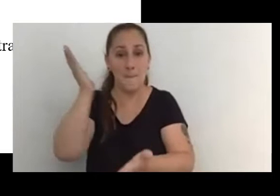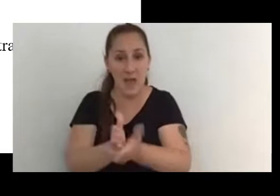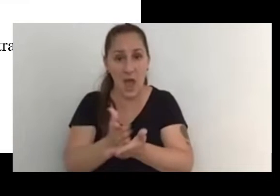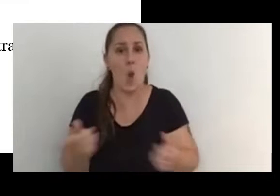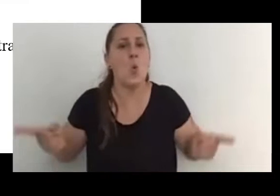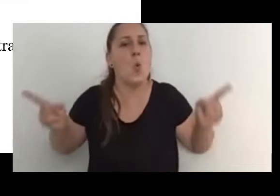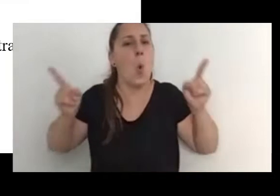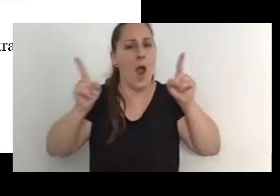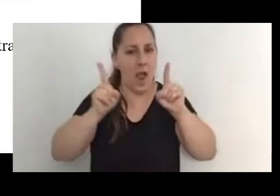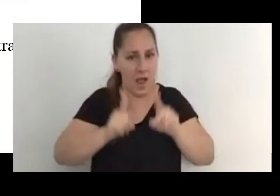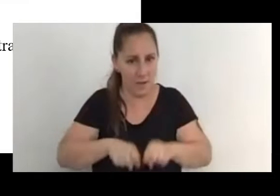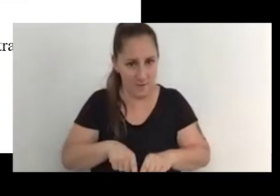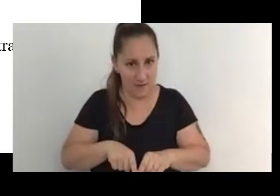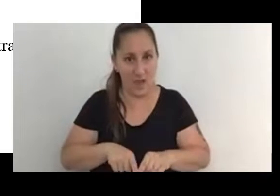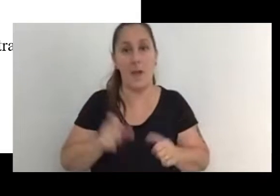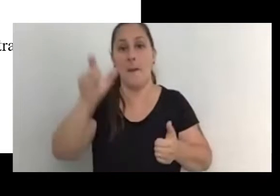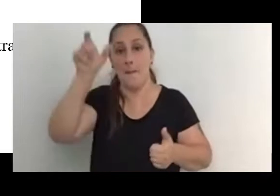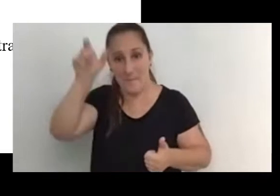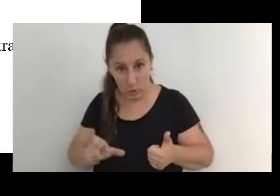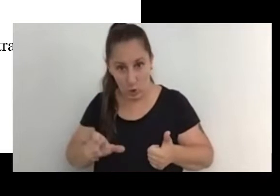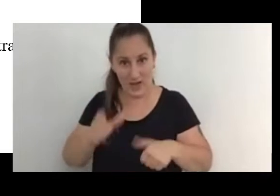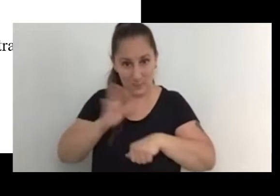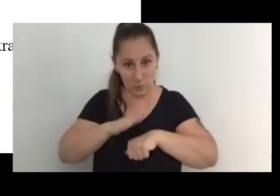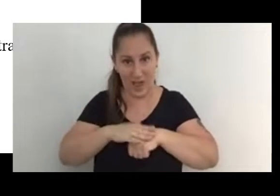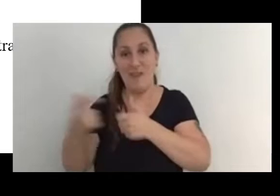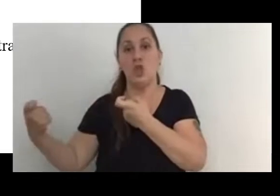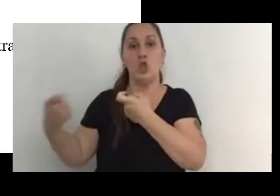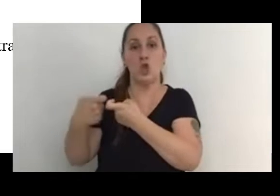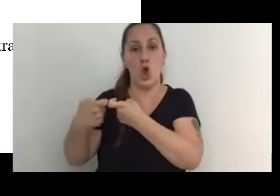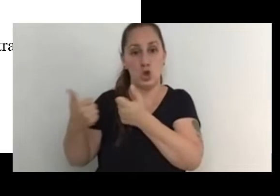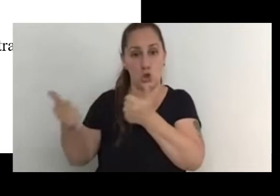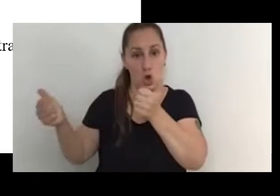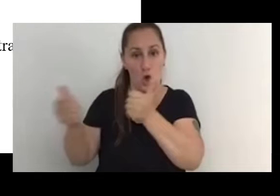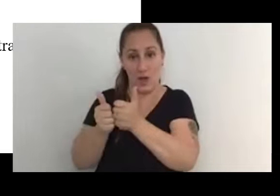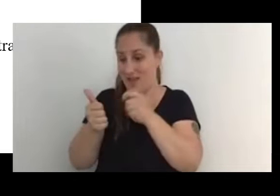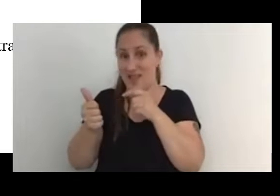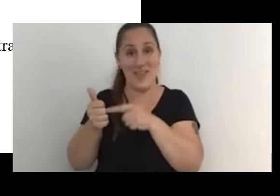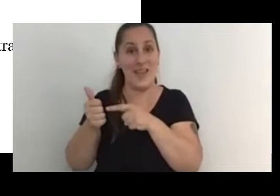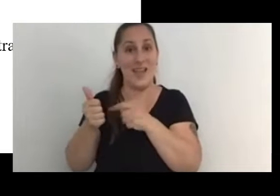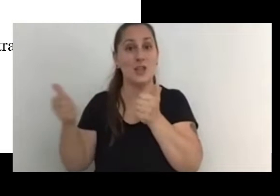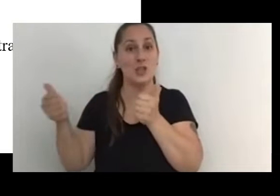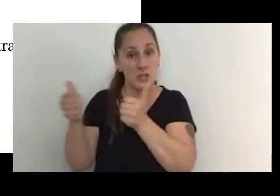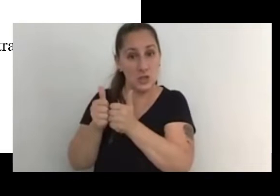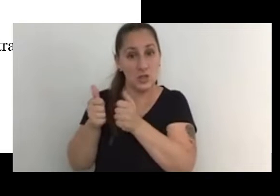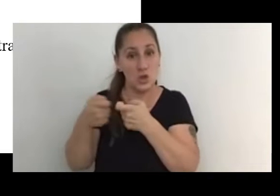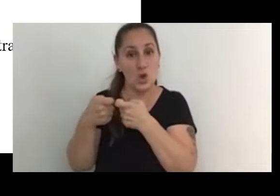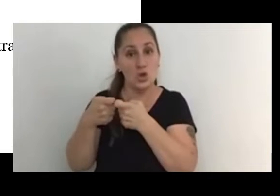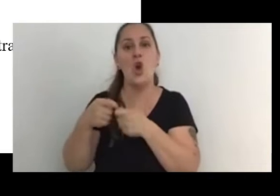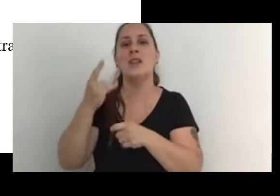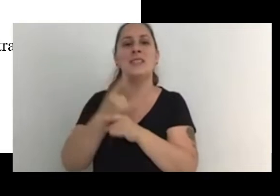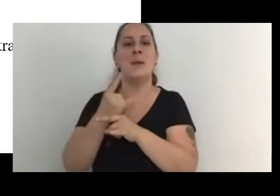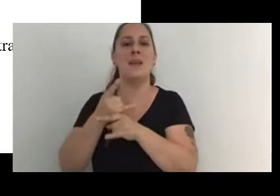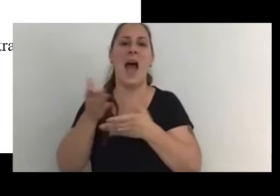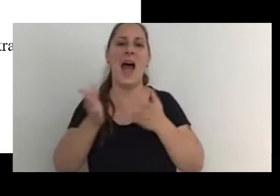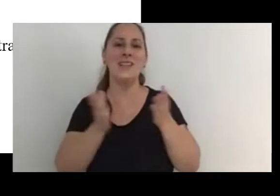contribuyente, respecto del partícipe, y acá el partícipe generalmente es el asesor